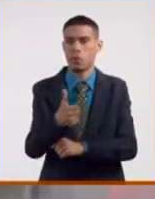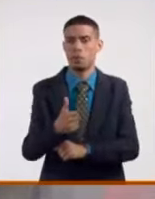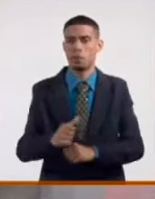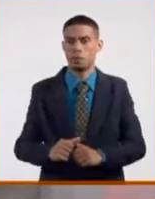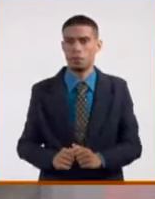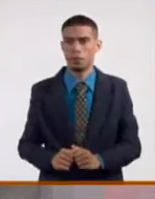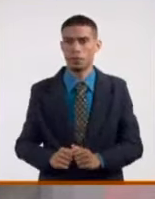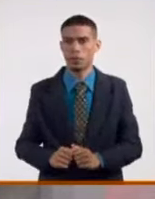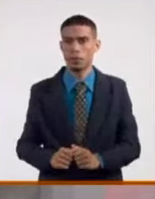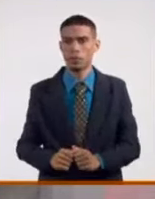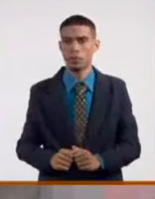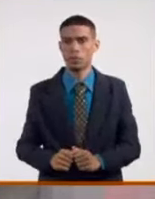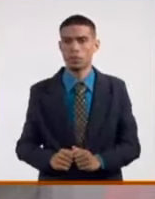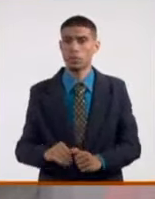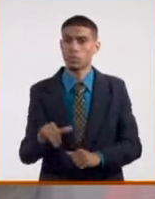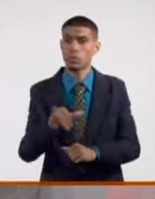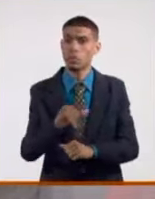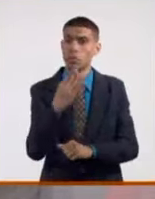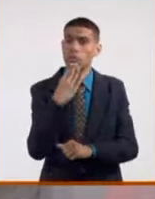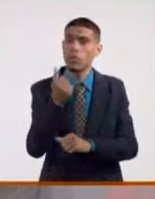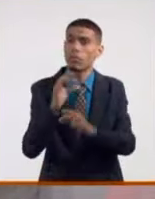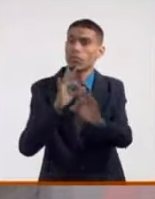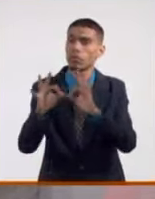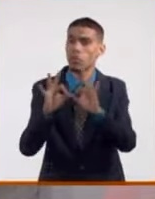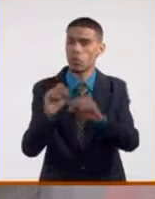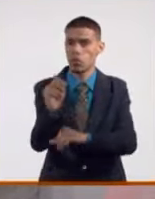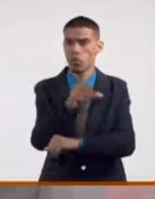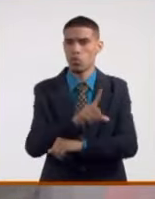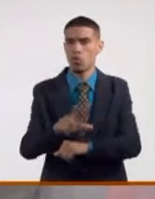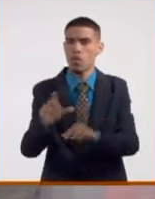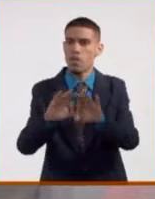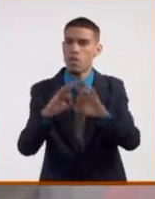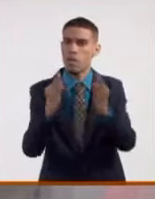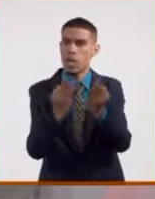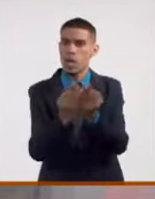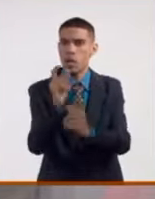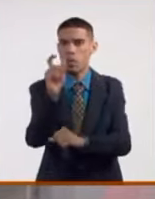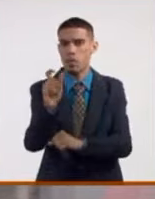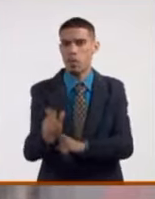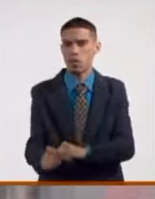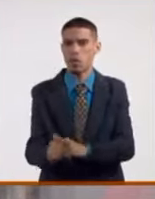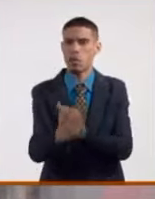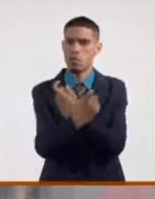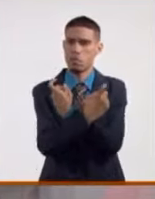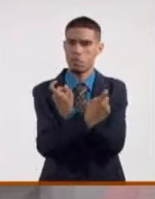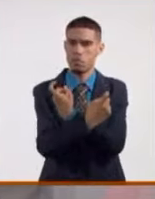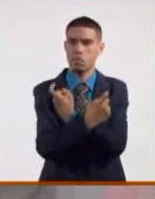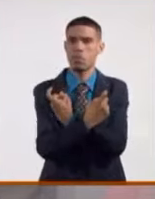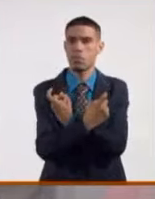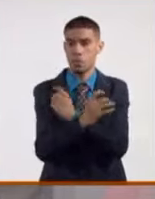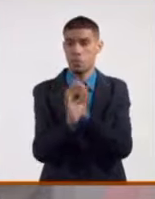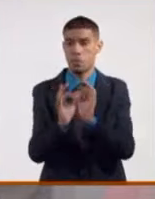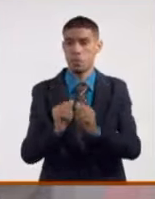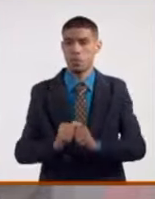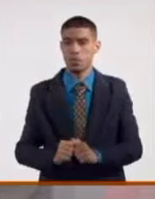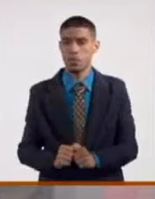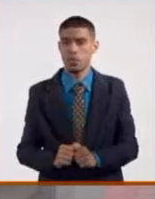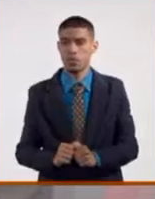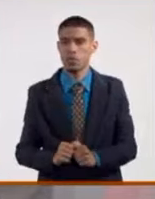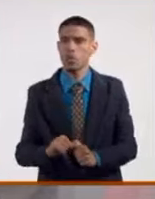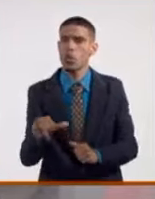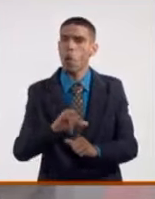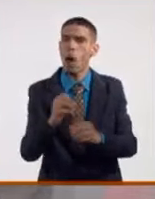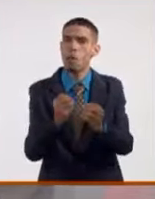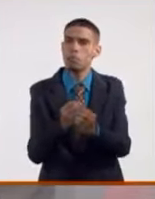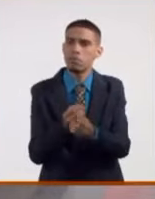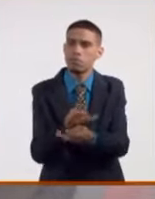país para tener una una mayor protección social a las familias y personas en situaciones de vulnerabilidad para tener una distribución más